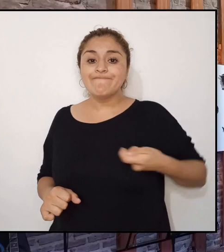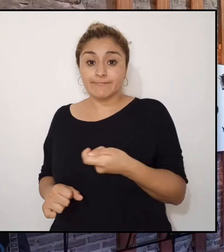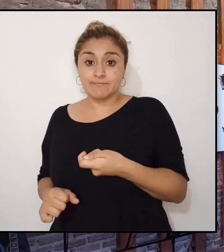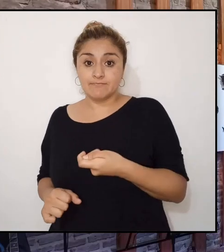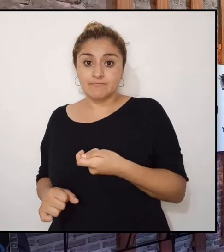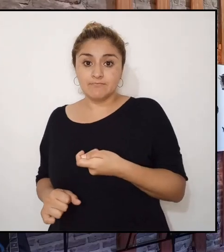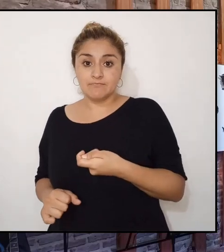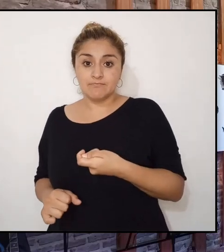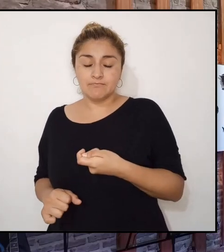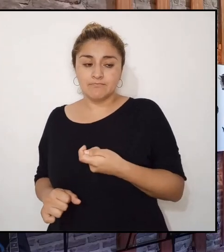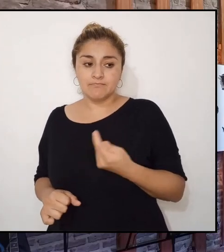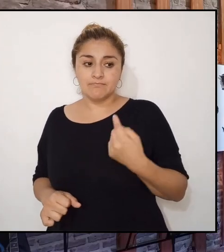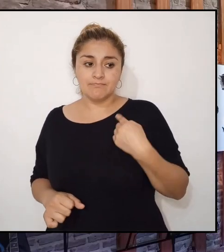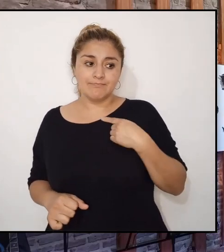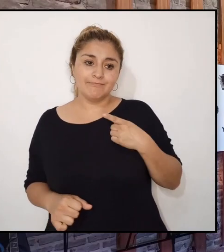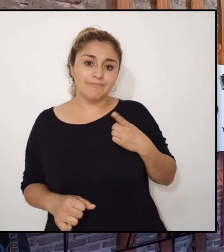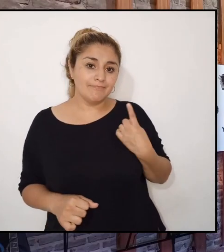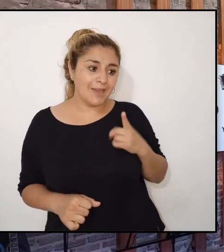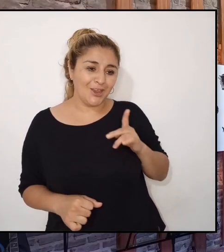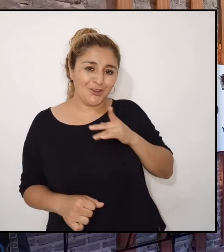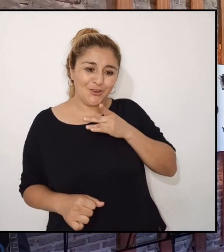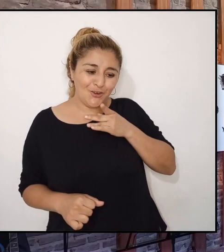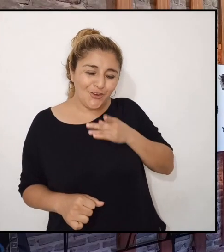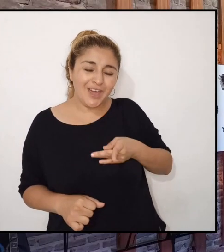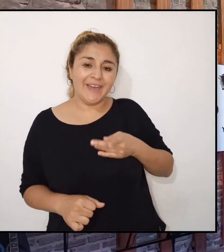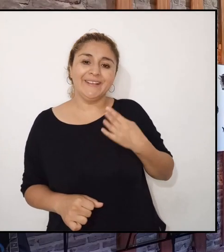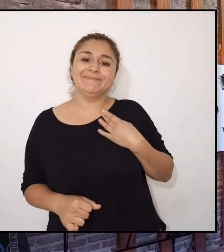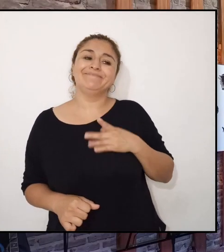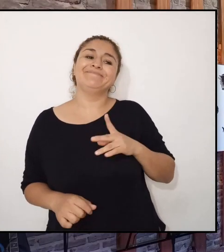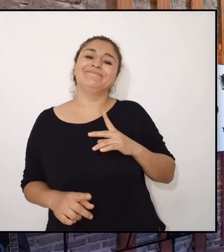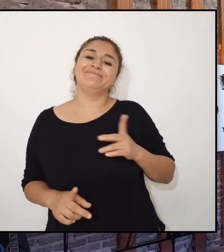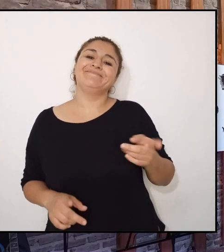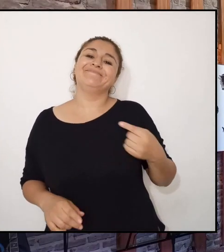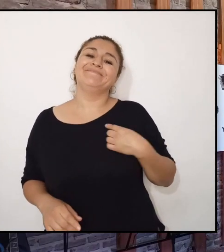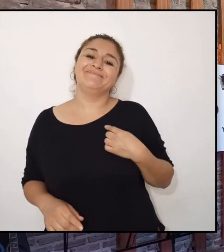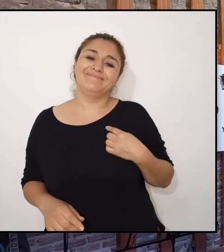Y bueno, no le hizo caso. Empezó a hablar de Cristo.